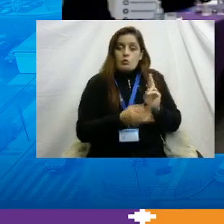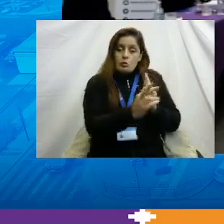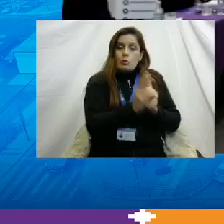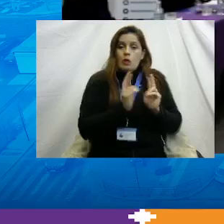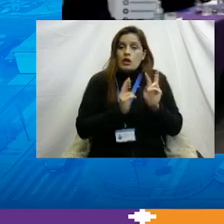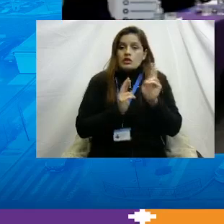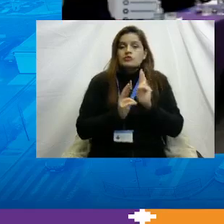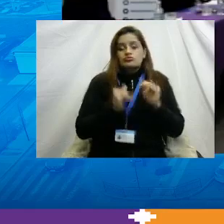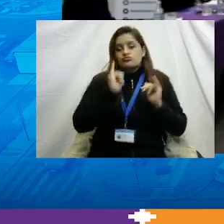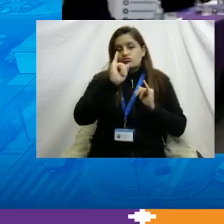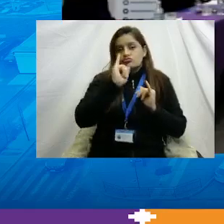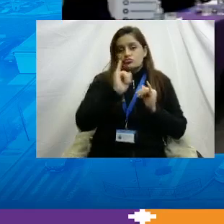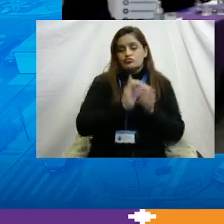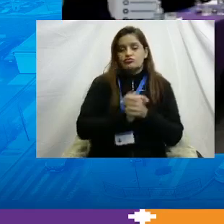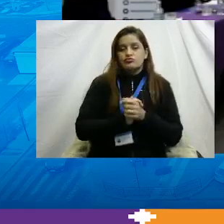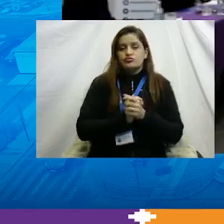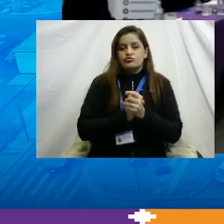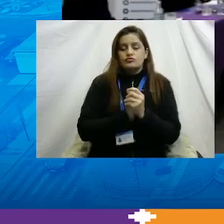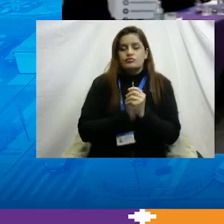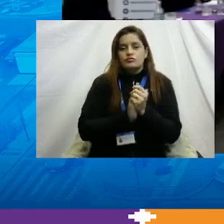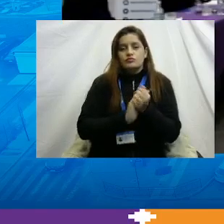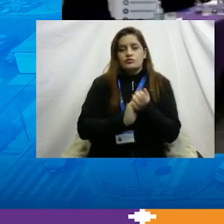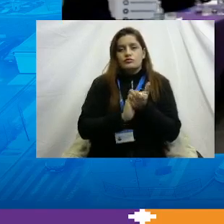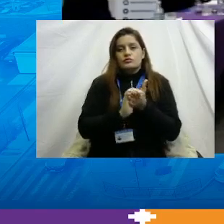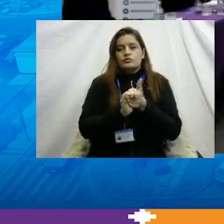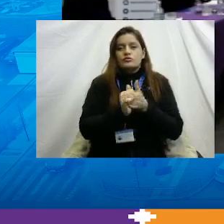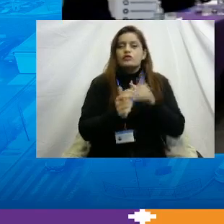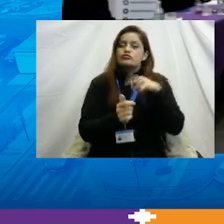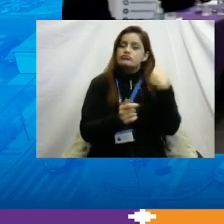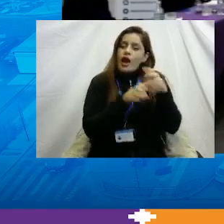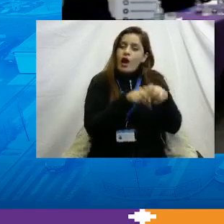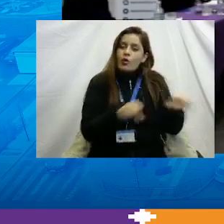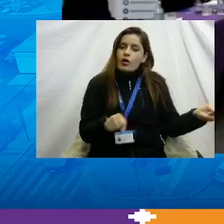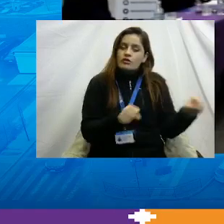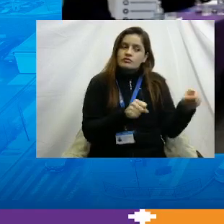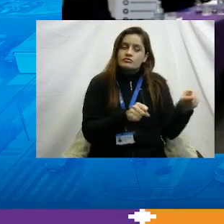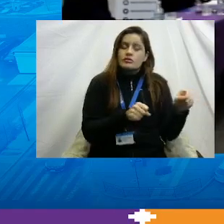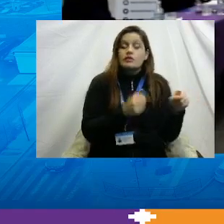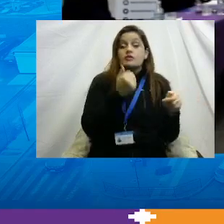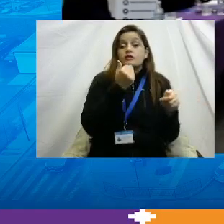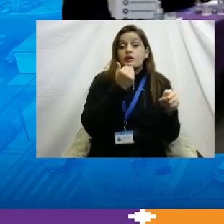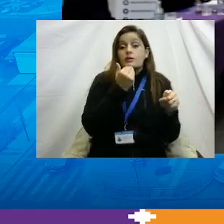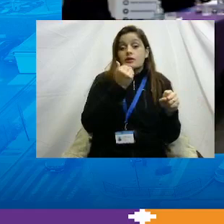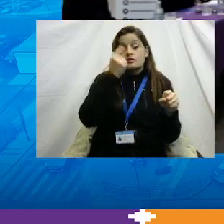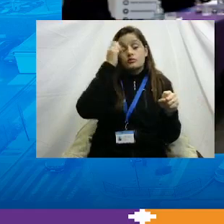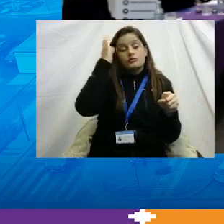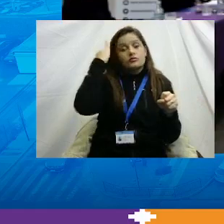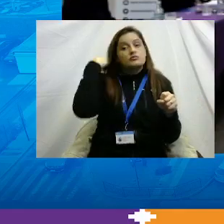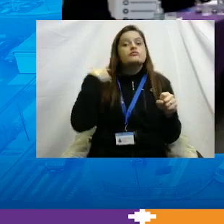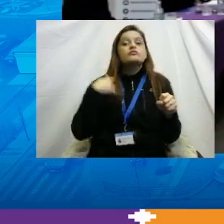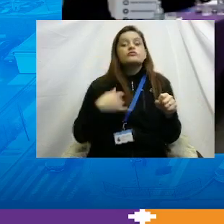estado ahí consensuando cosas y viendo también